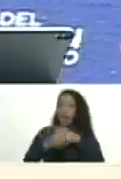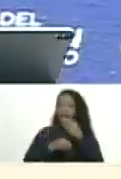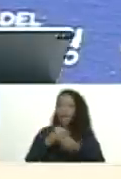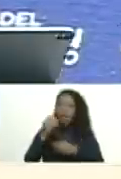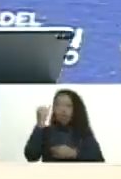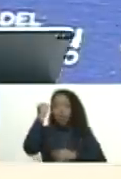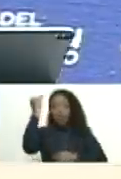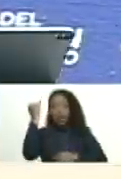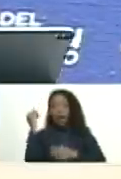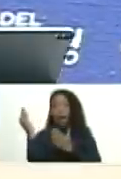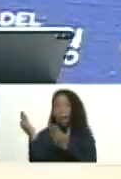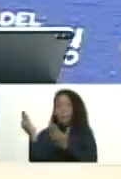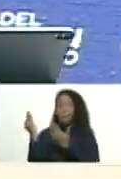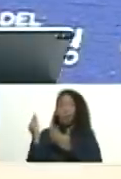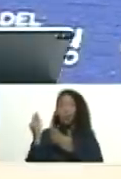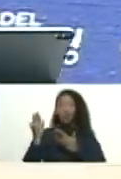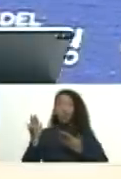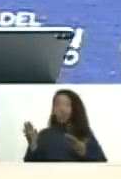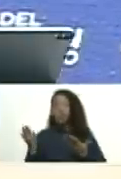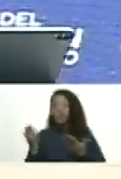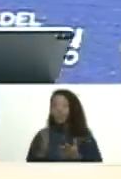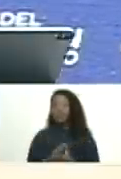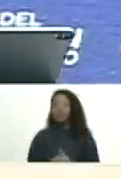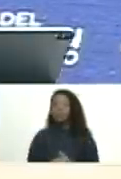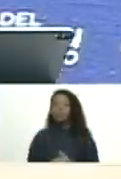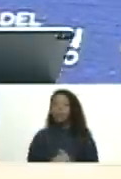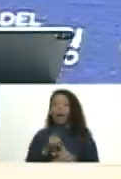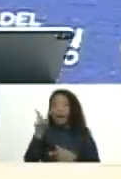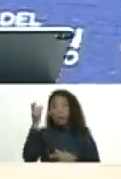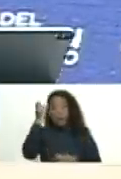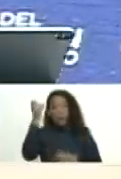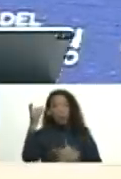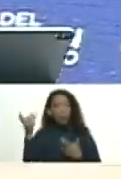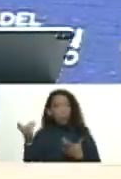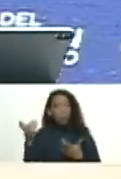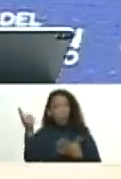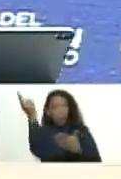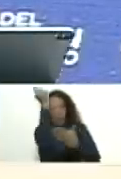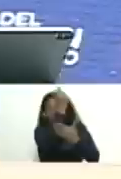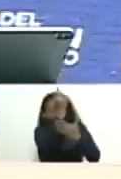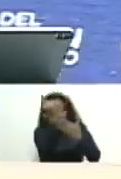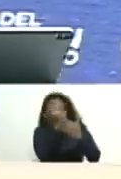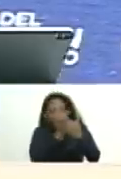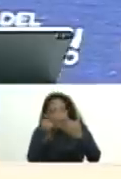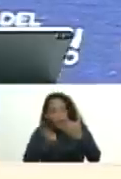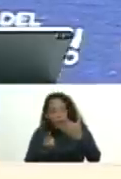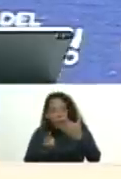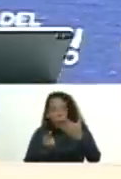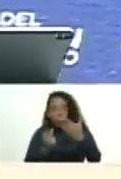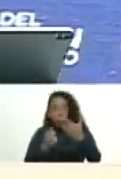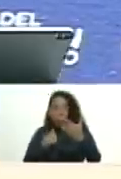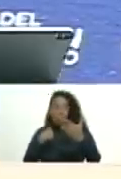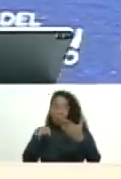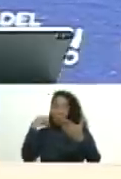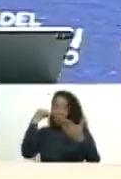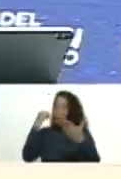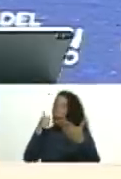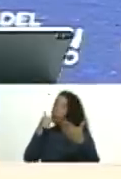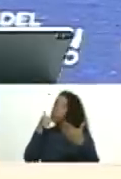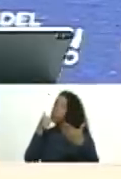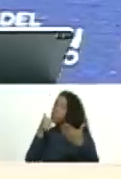con apoyo, pero una idea que diseñó y me pareció genial.